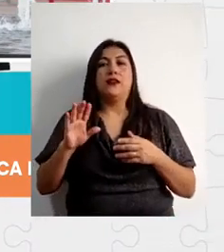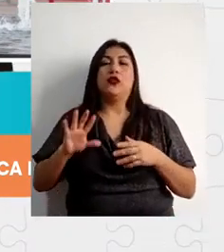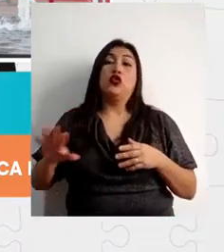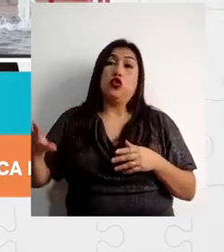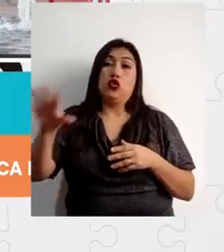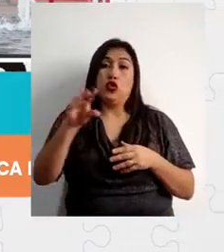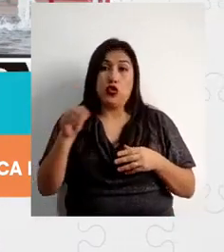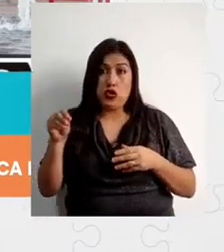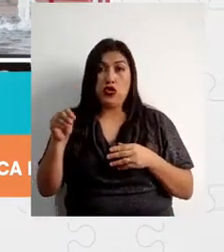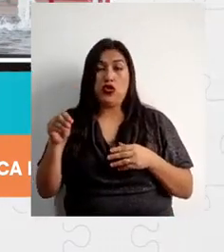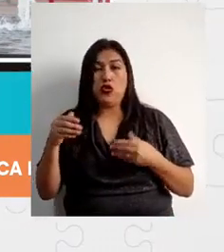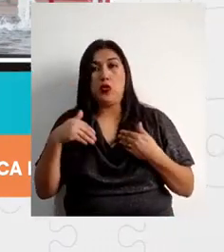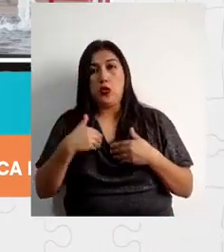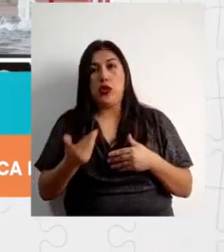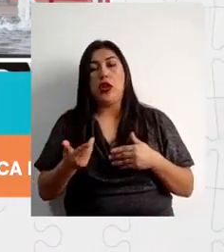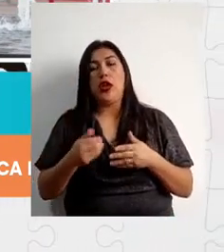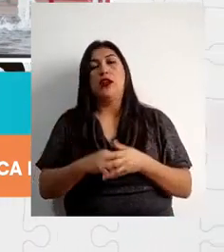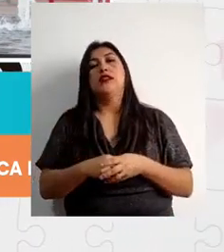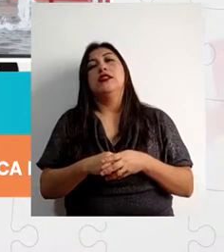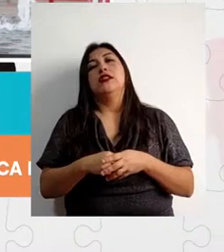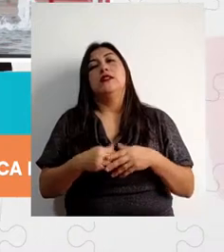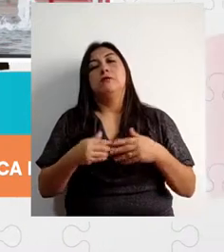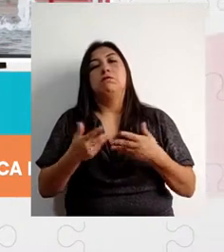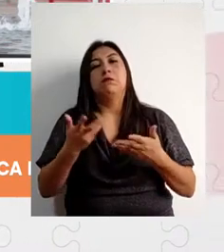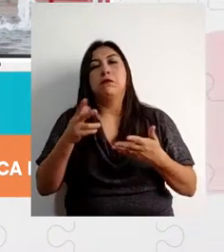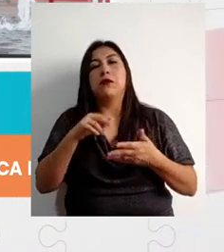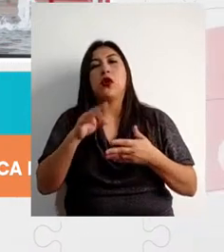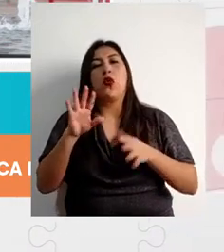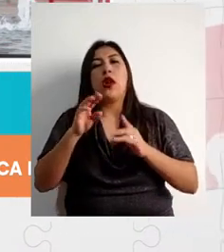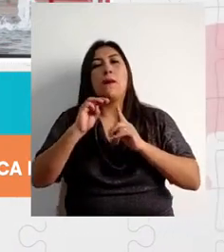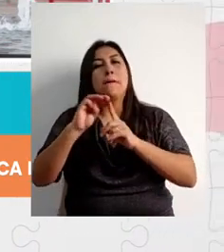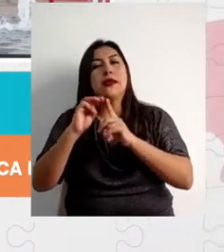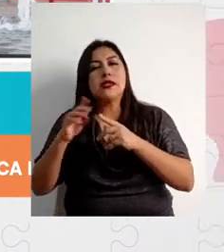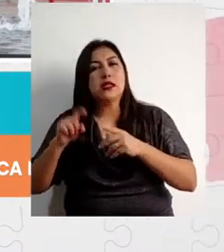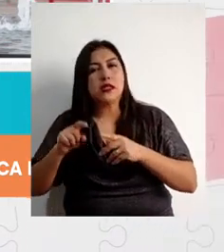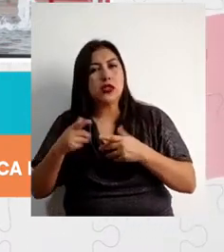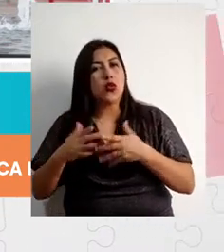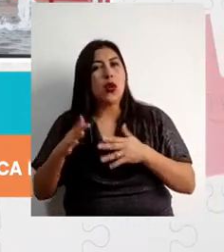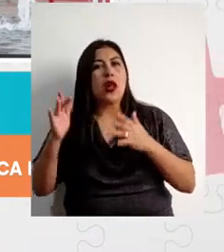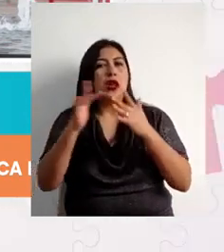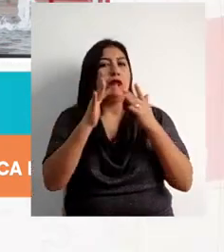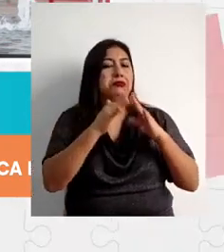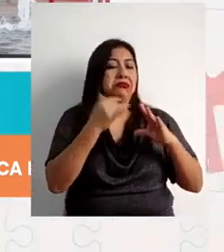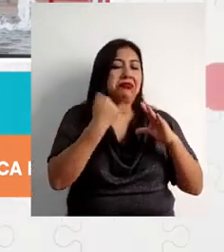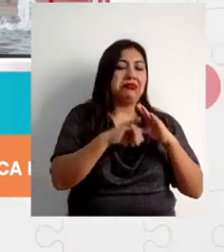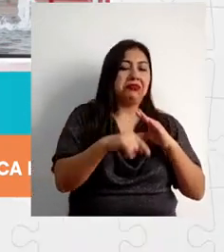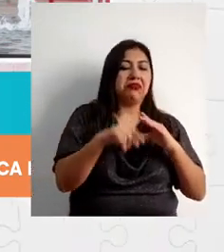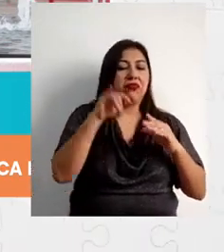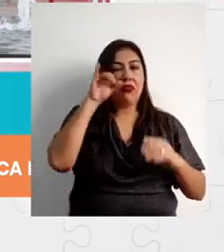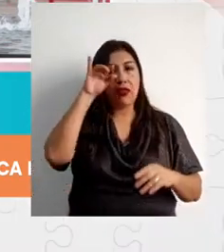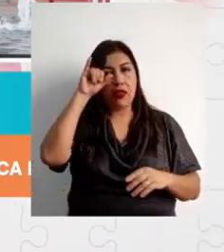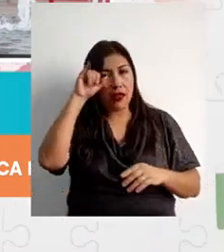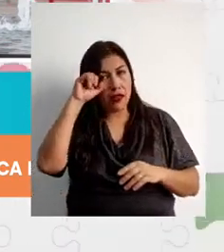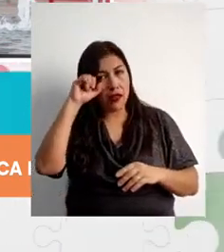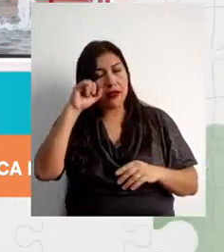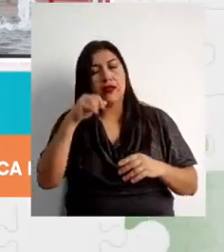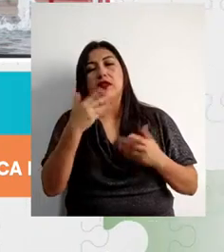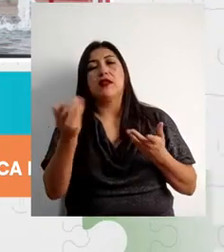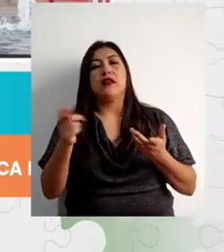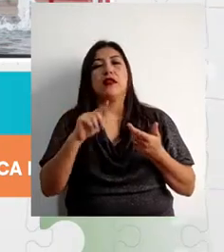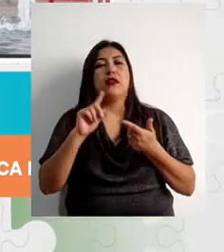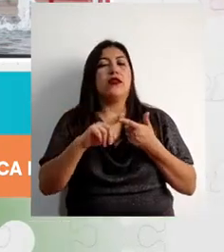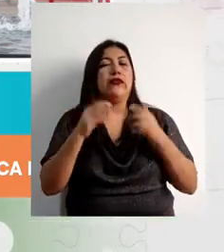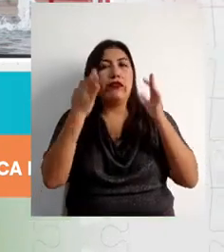los mensajes. Igual también pueden escribir en nuestras redes, tanto en Instagram como en